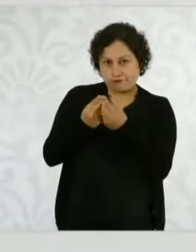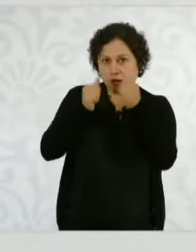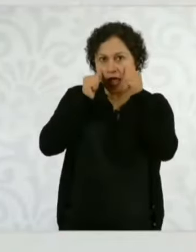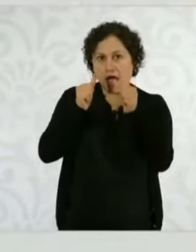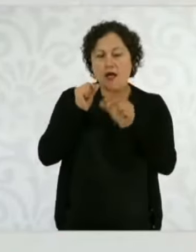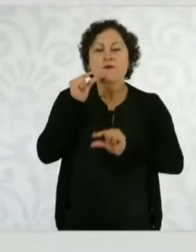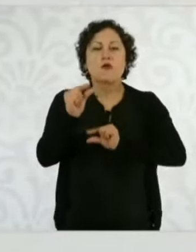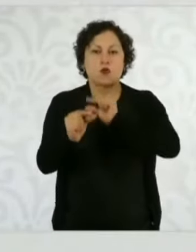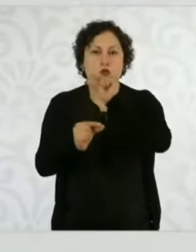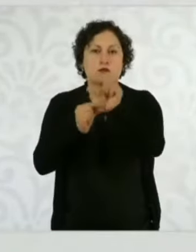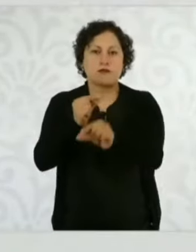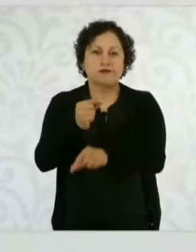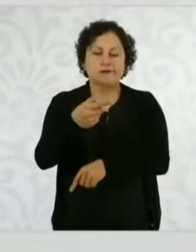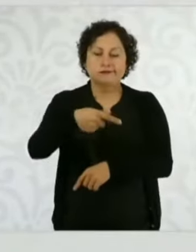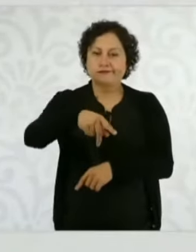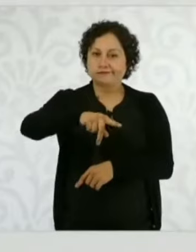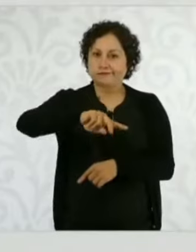en efecto,